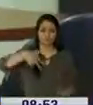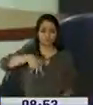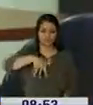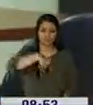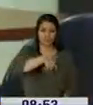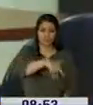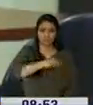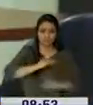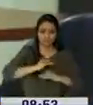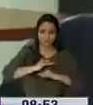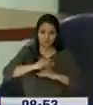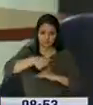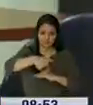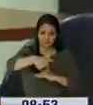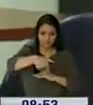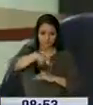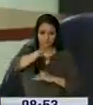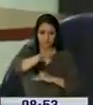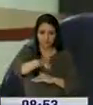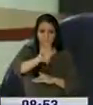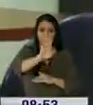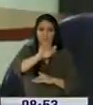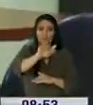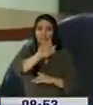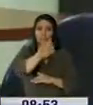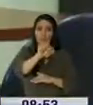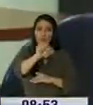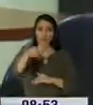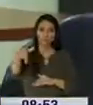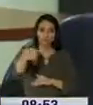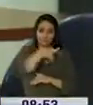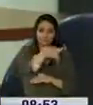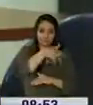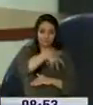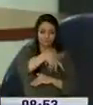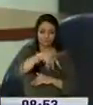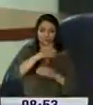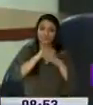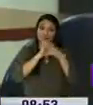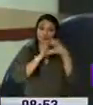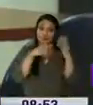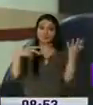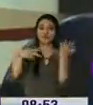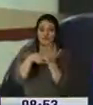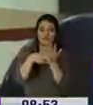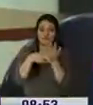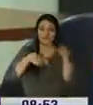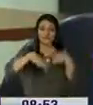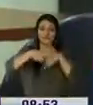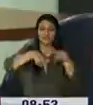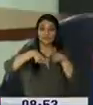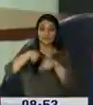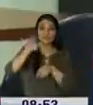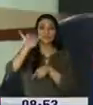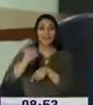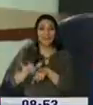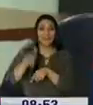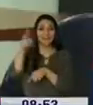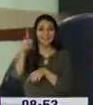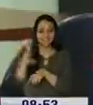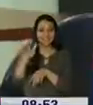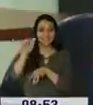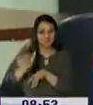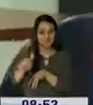en el piso pintamos la palabra bus y ponemos una señal vertical. Con lo cual, los buses de transporte público que circulan por ese sector se ven obligados